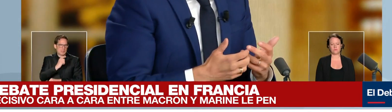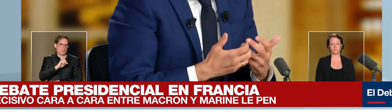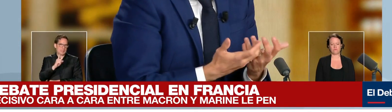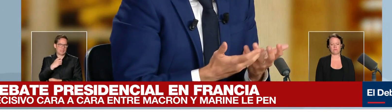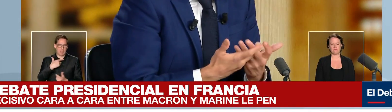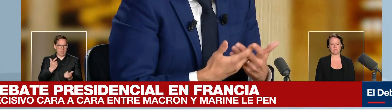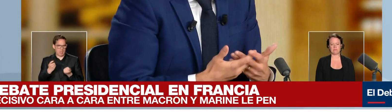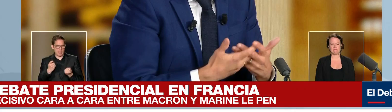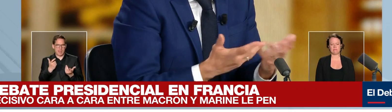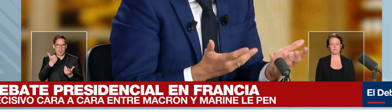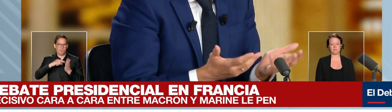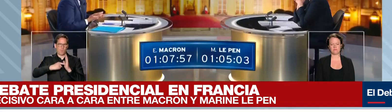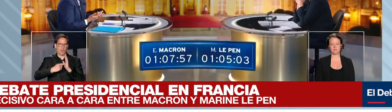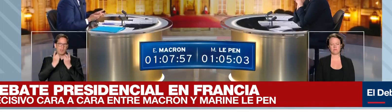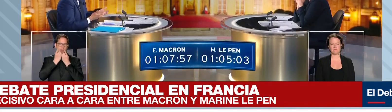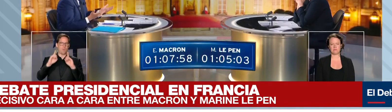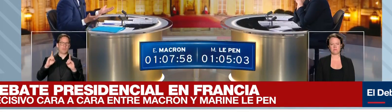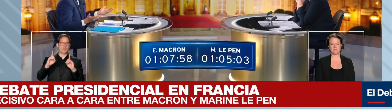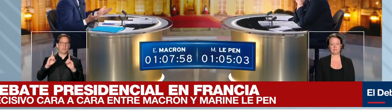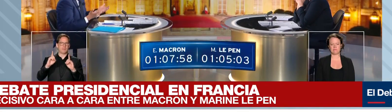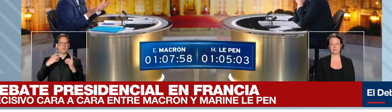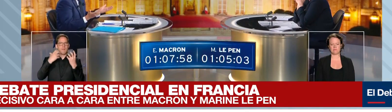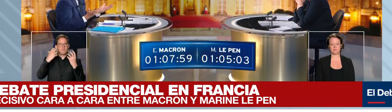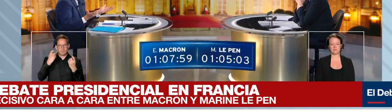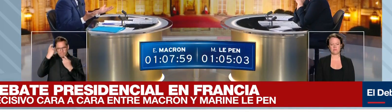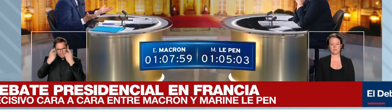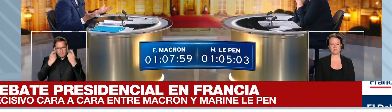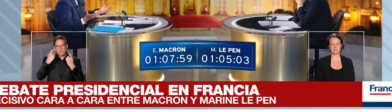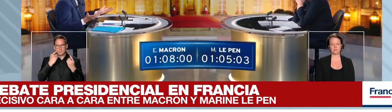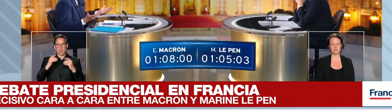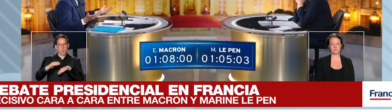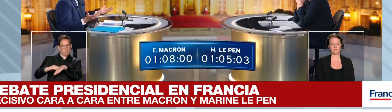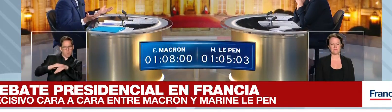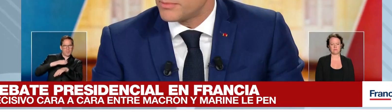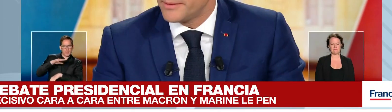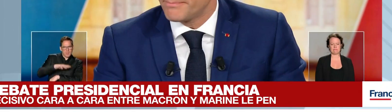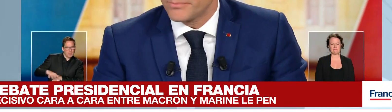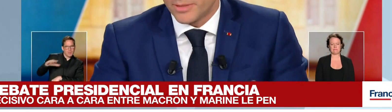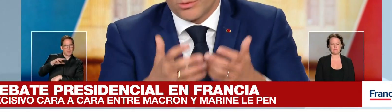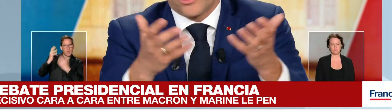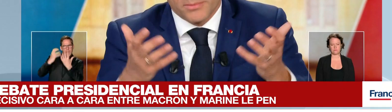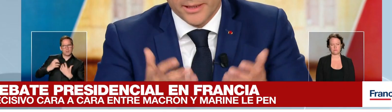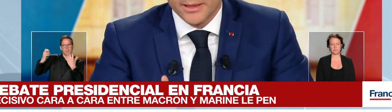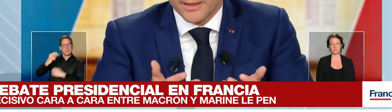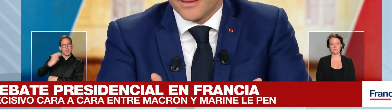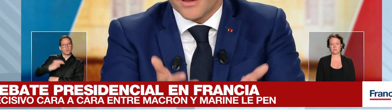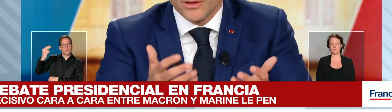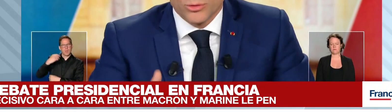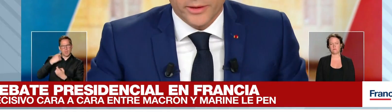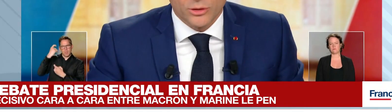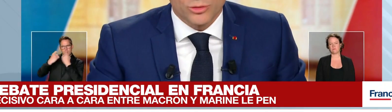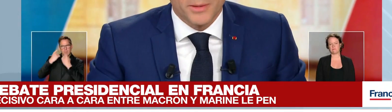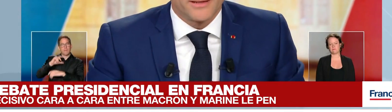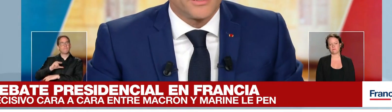la revisión constitucional que quería. Quería desde el principio poner todas las fuerzas políticas, incluso las que no están representadas en la